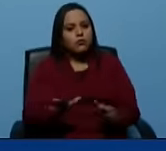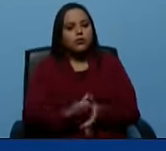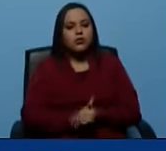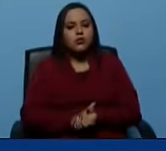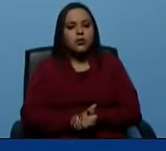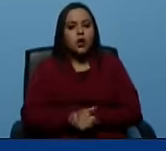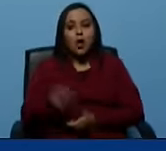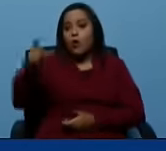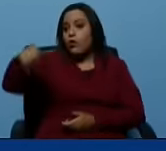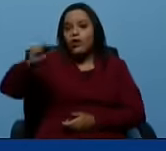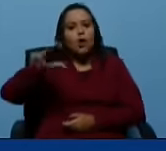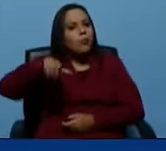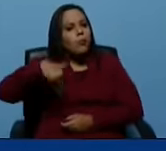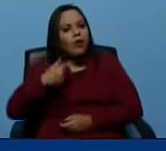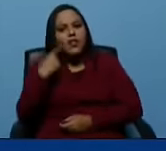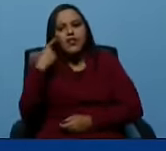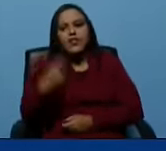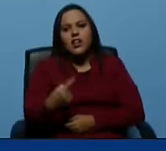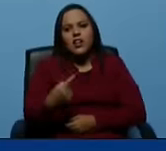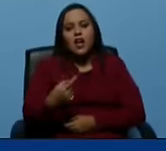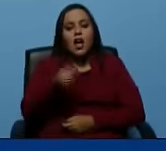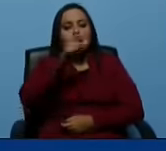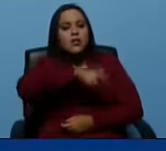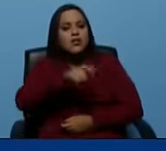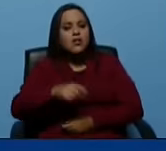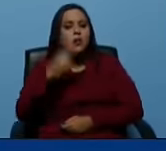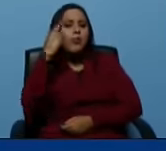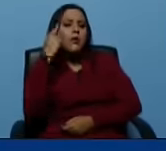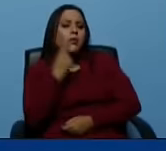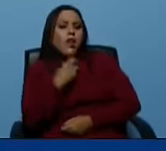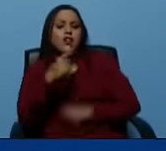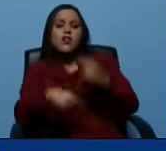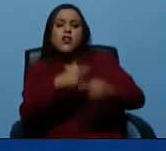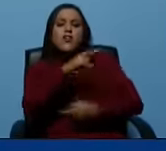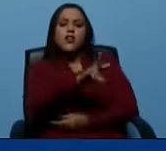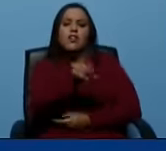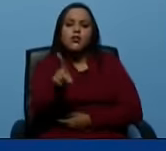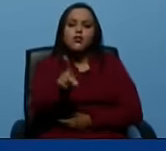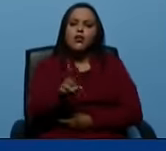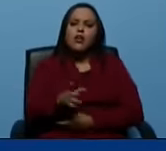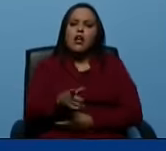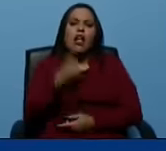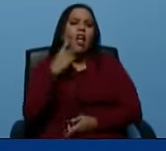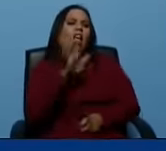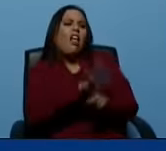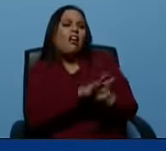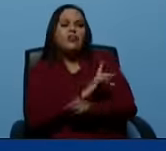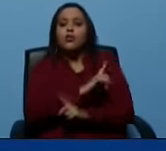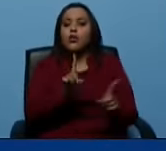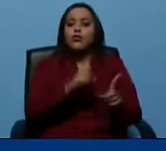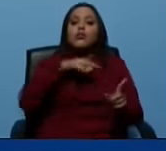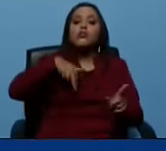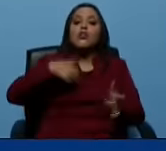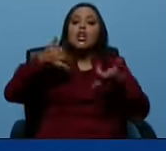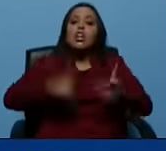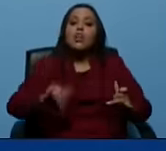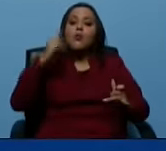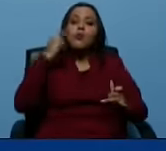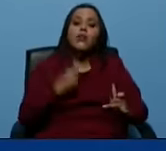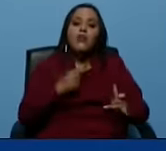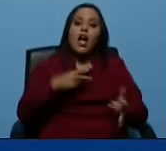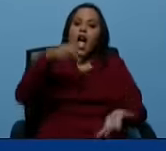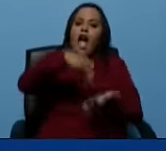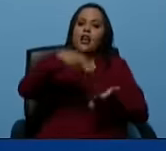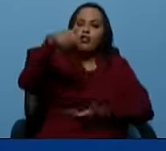ustedes no pueden seguir subestimando al bolivarianismo del siglo XXI. Somos los hijos de Bolívar, estamos aquí otra vez. No pueden seguir subestimando